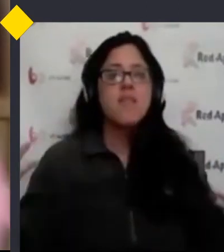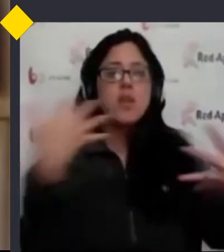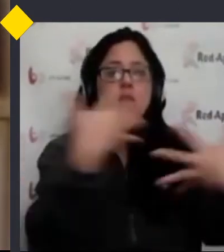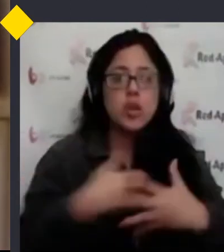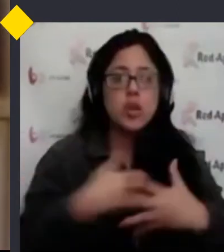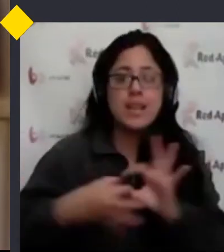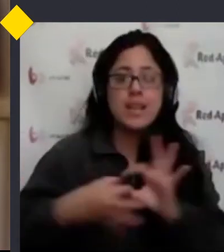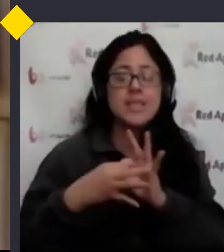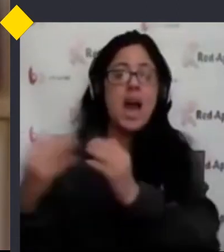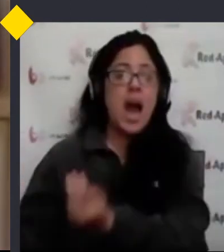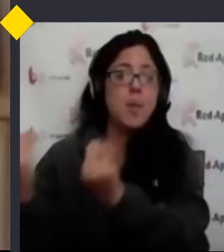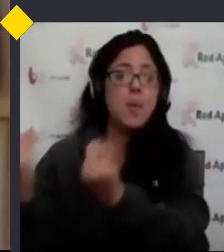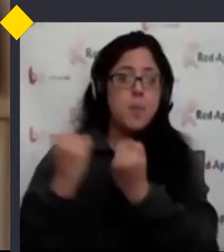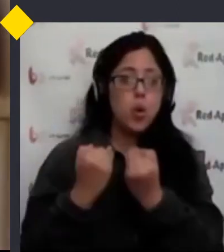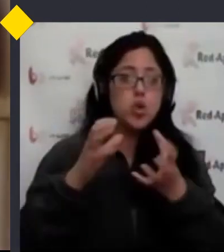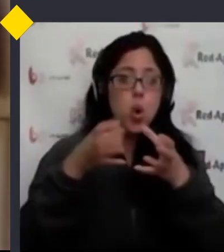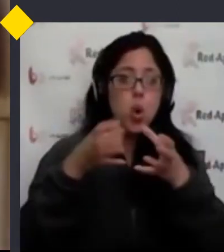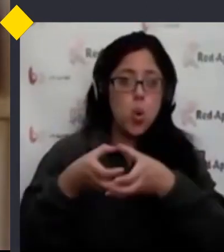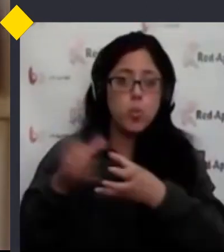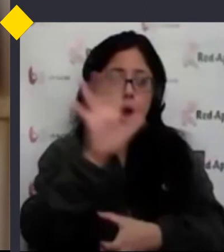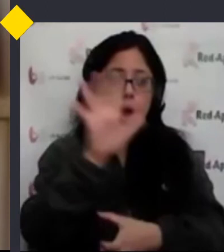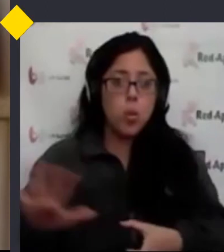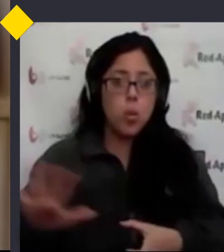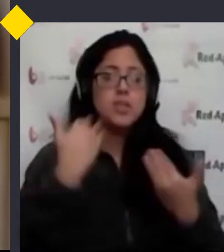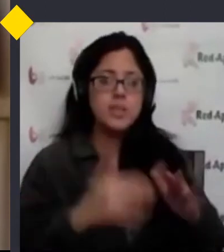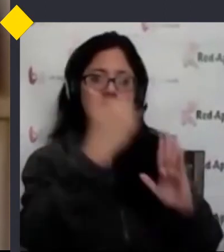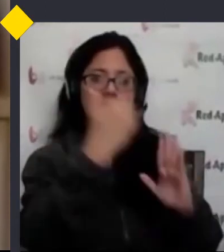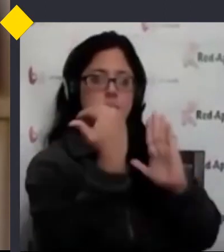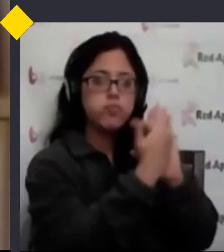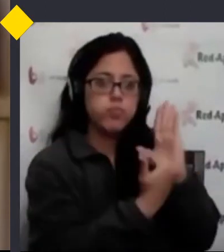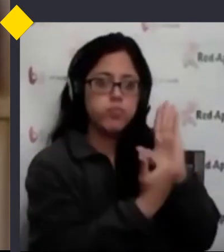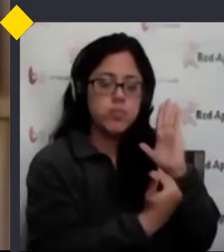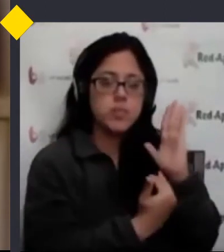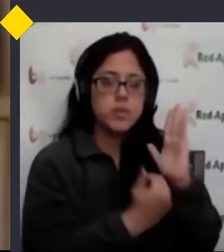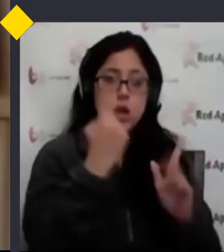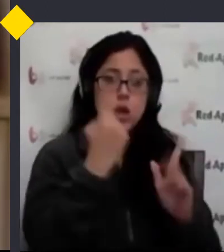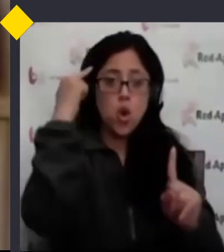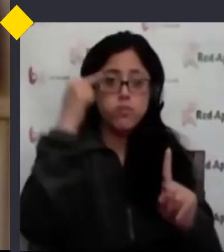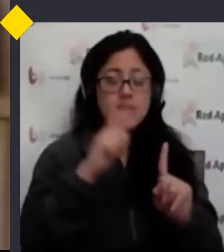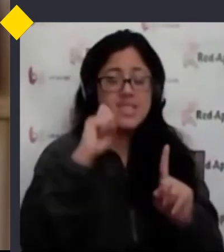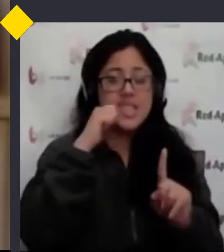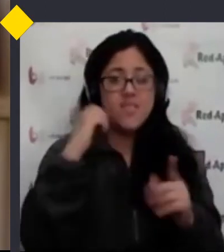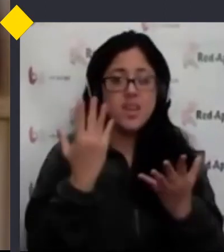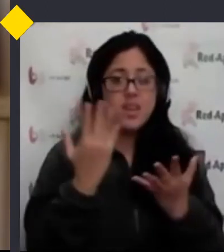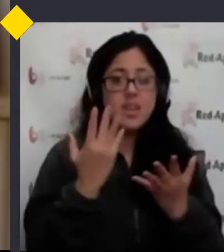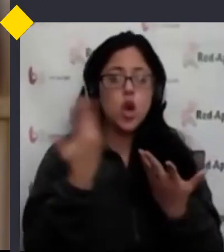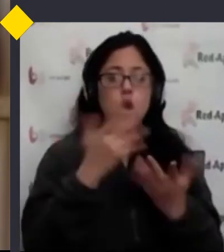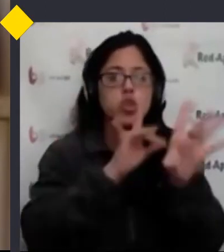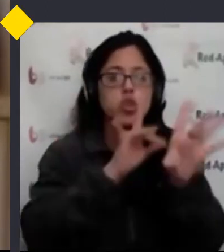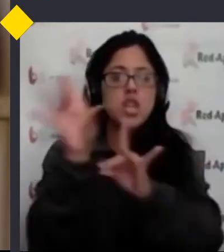Sacamos 6 manuales para empresas, para organizaciones, y uno de ellos es justamente cómo seleccionar a las personas sin